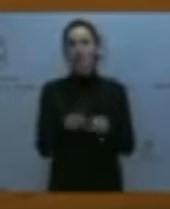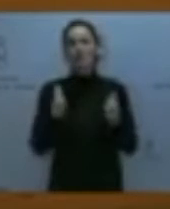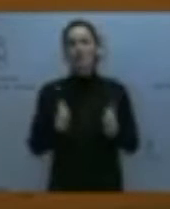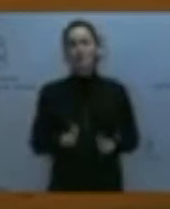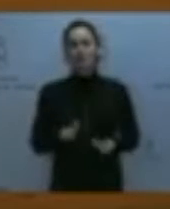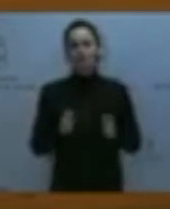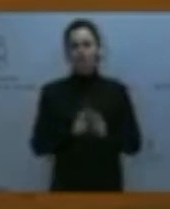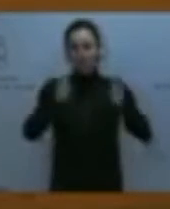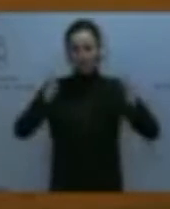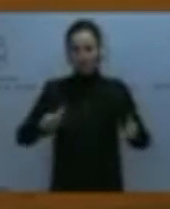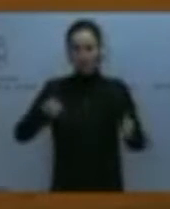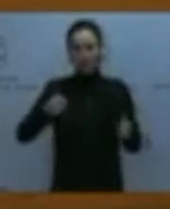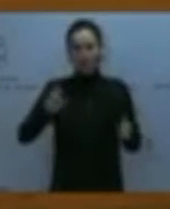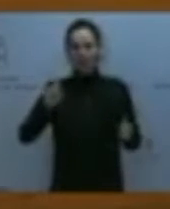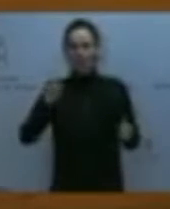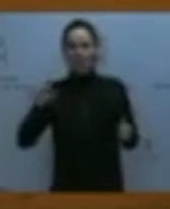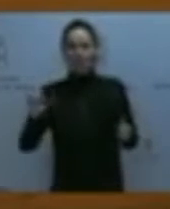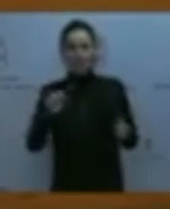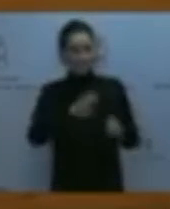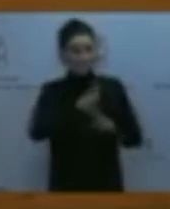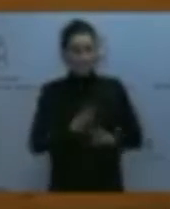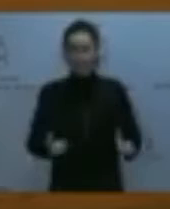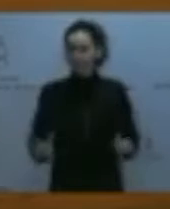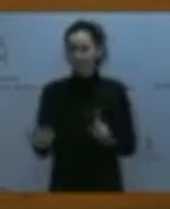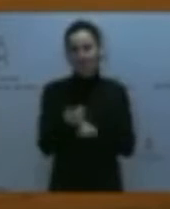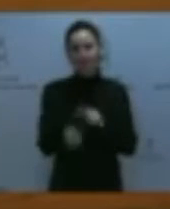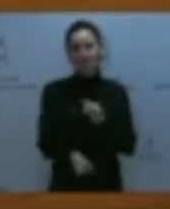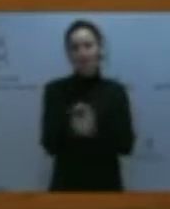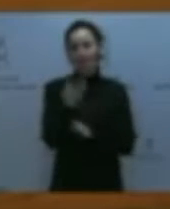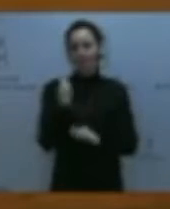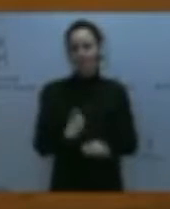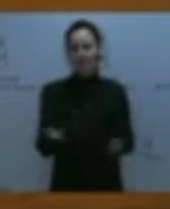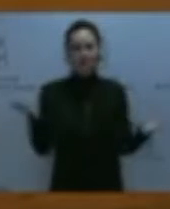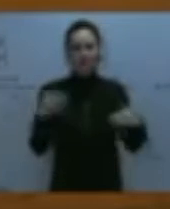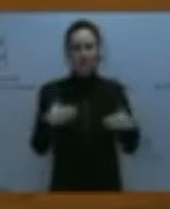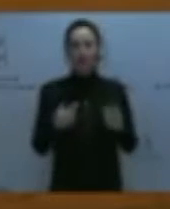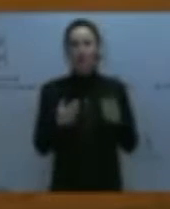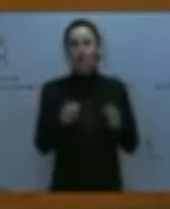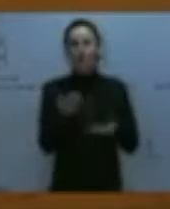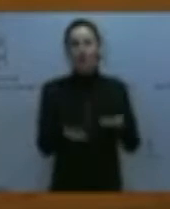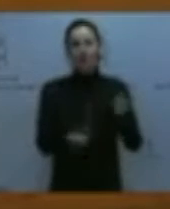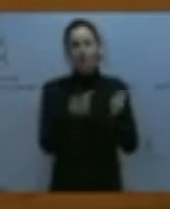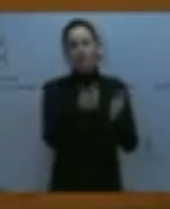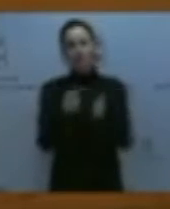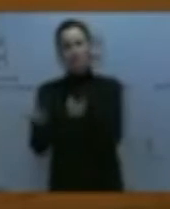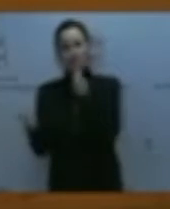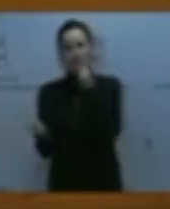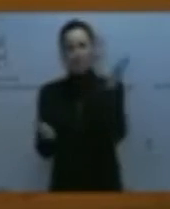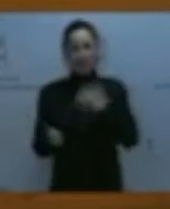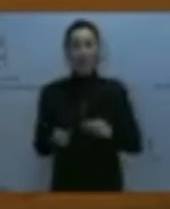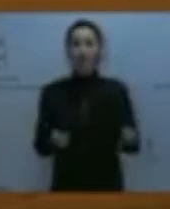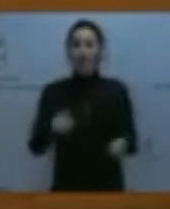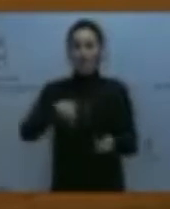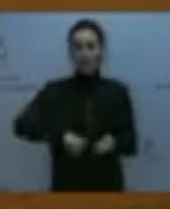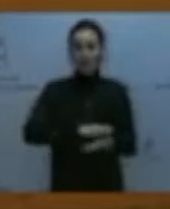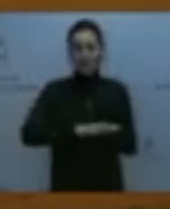de la sarda, no se ha solucionado tampoco el origen de los injustos repartos. Pero para hablar de todo esto